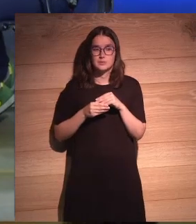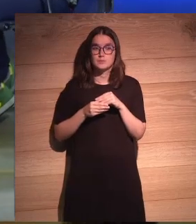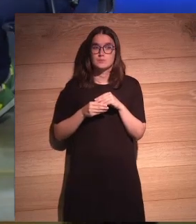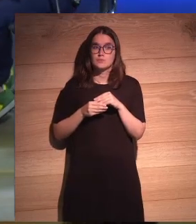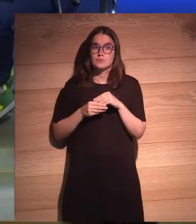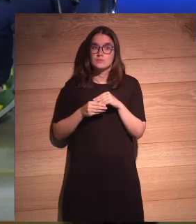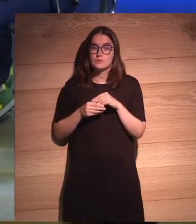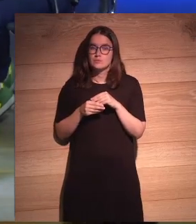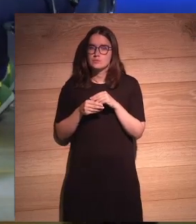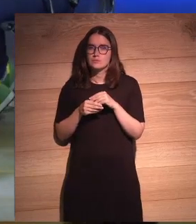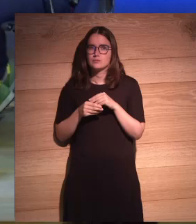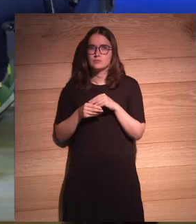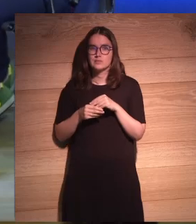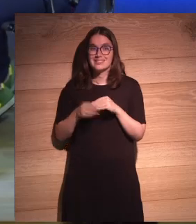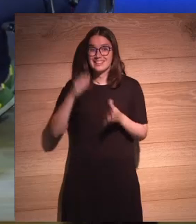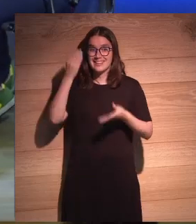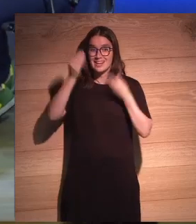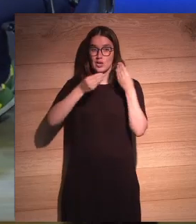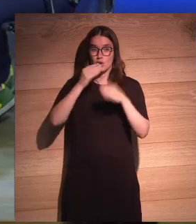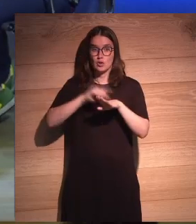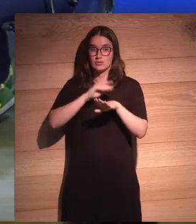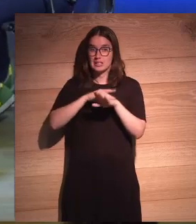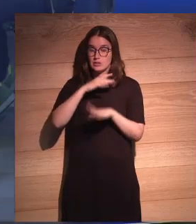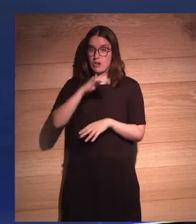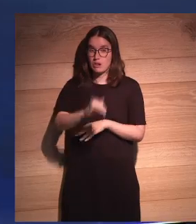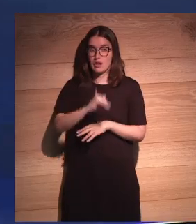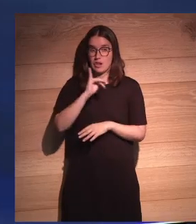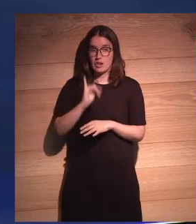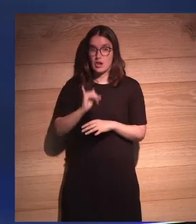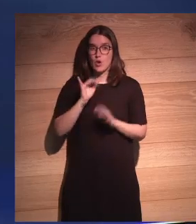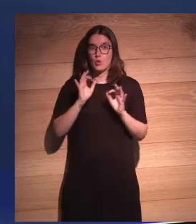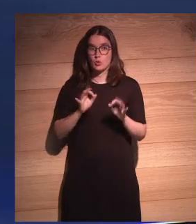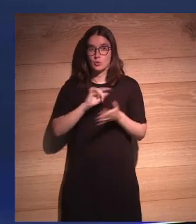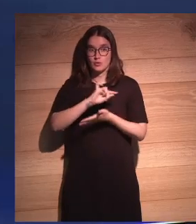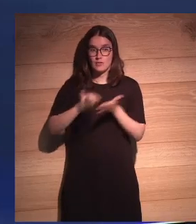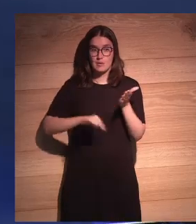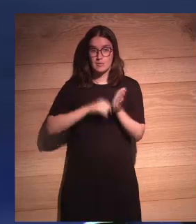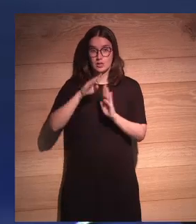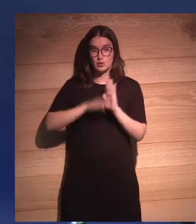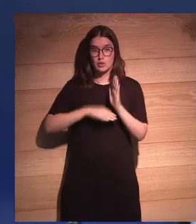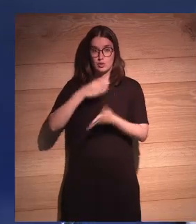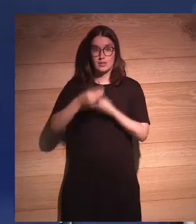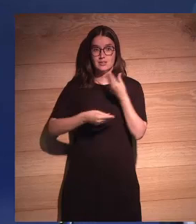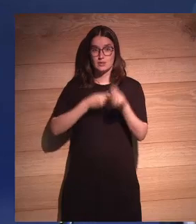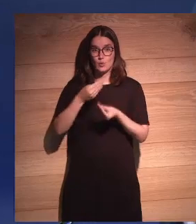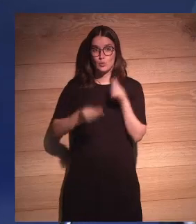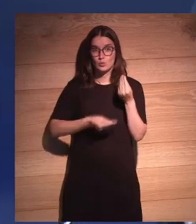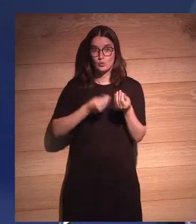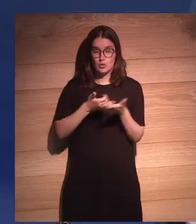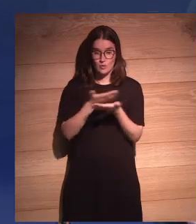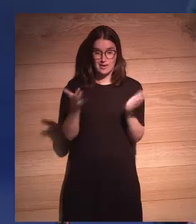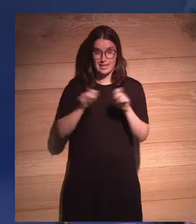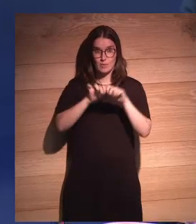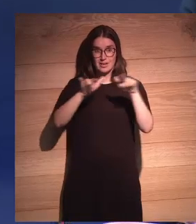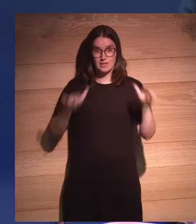Elena. Creo que los datos existen y de hecho cuando firmamos las condiciones de uso de cualquier